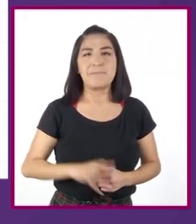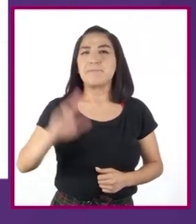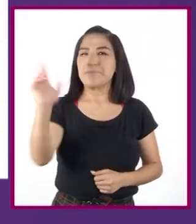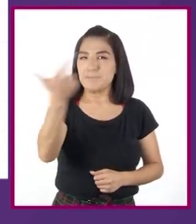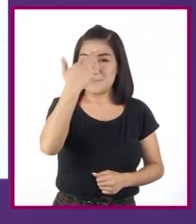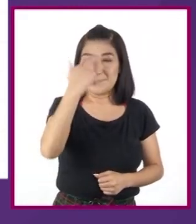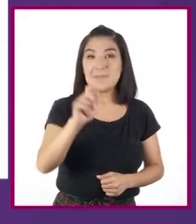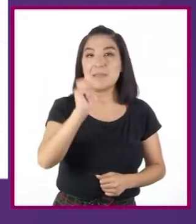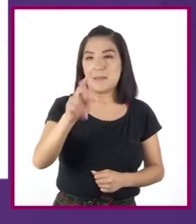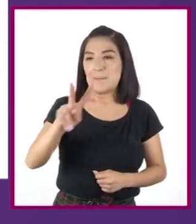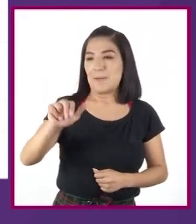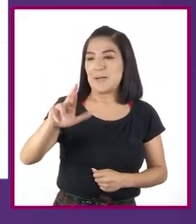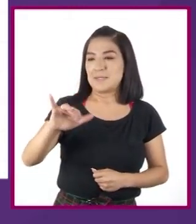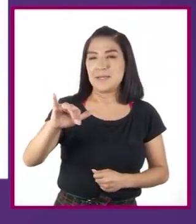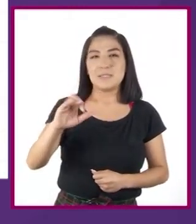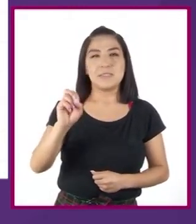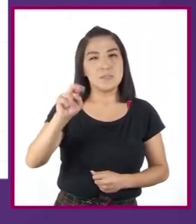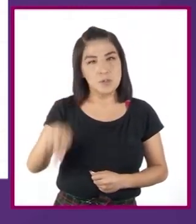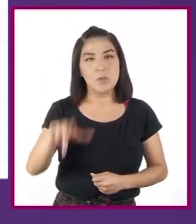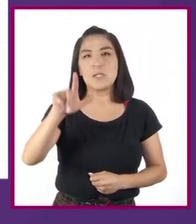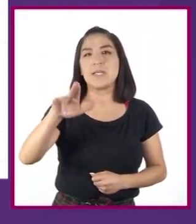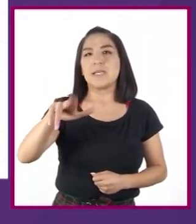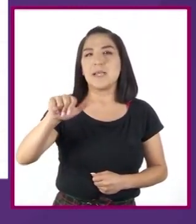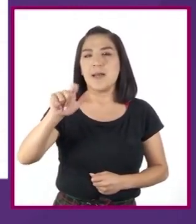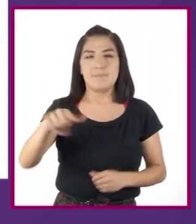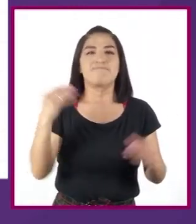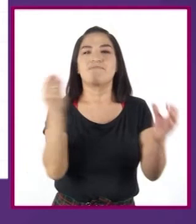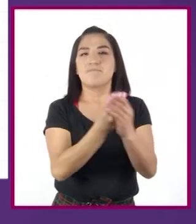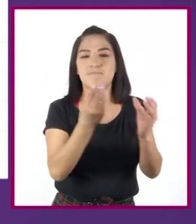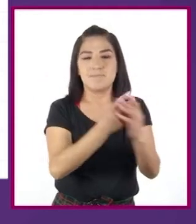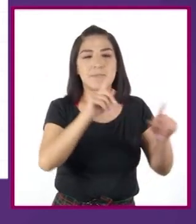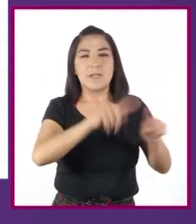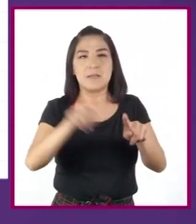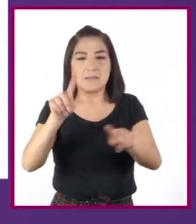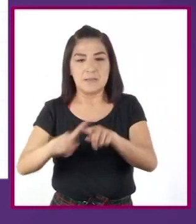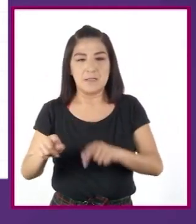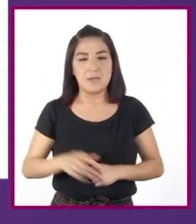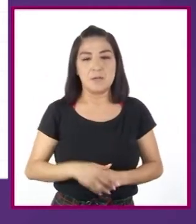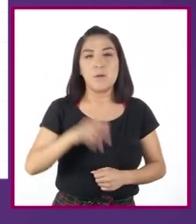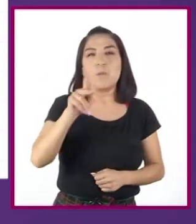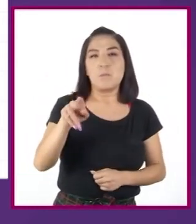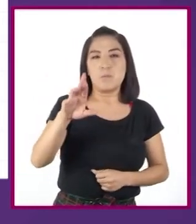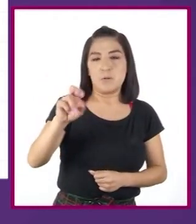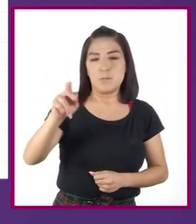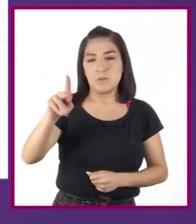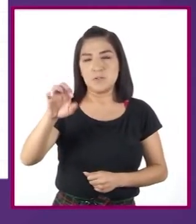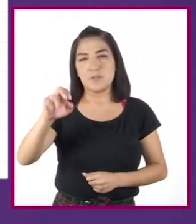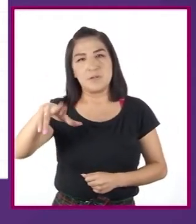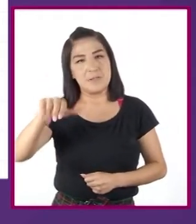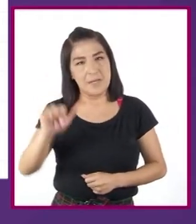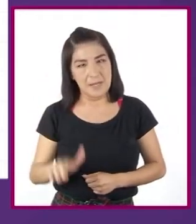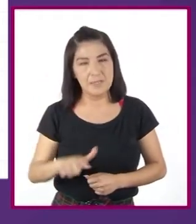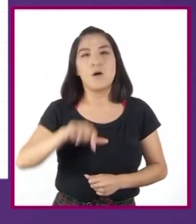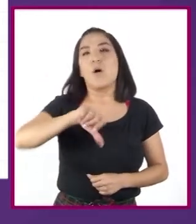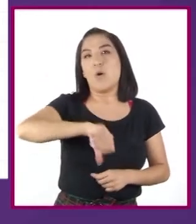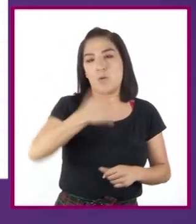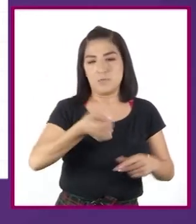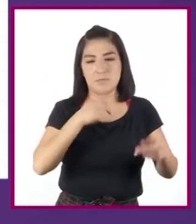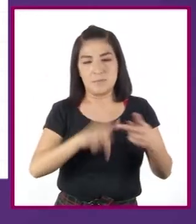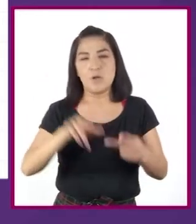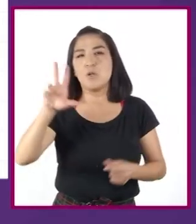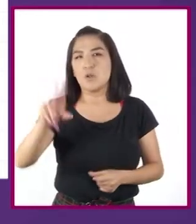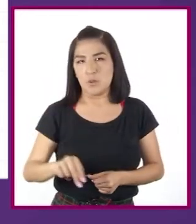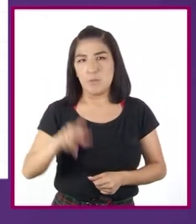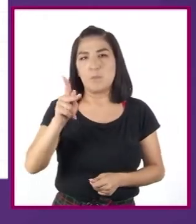Recordemos que las variaciones lineales se clasifican en proporcionales y no proporcionales. Ya sabemos calcular